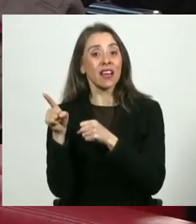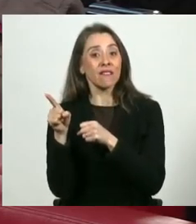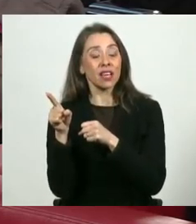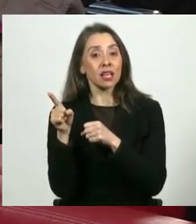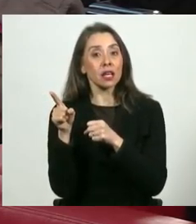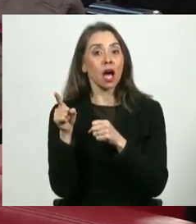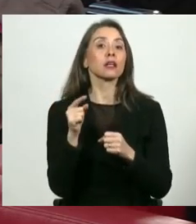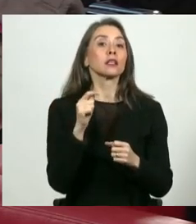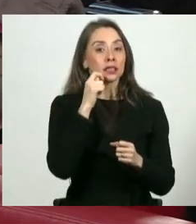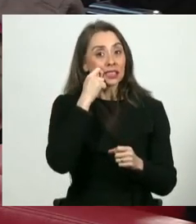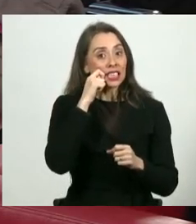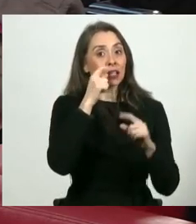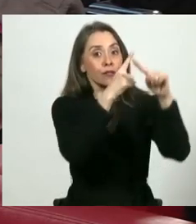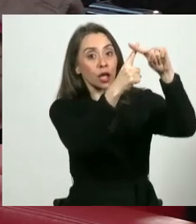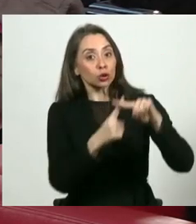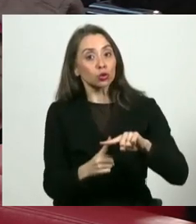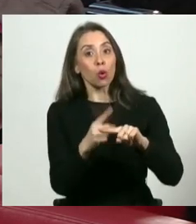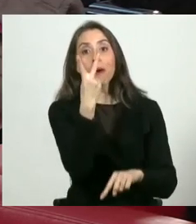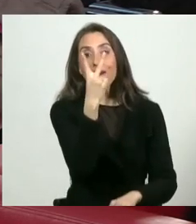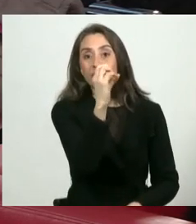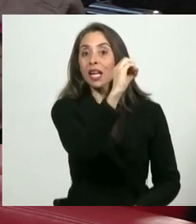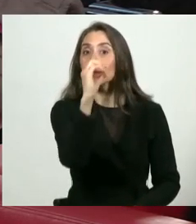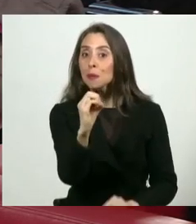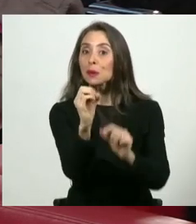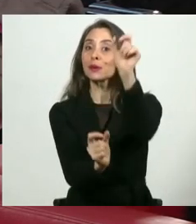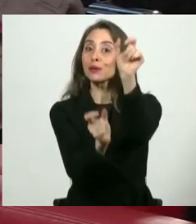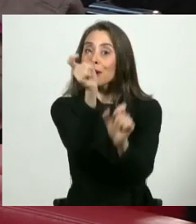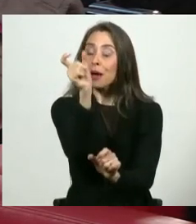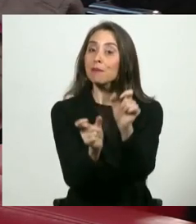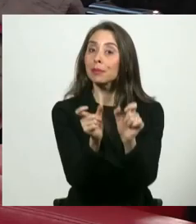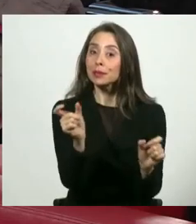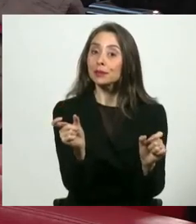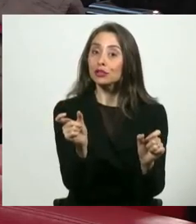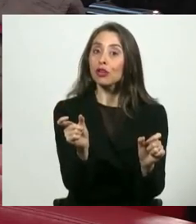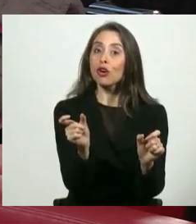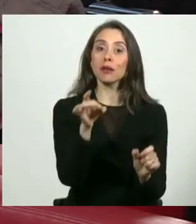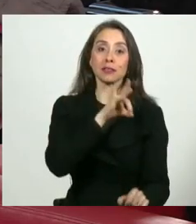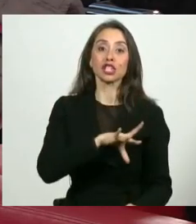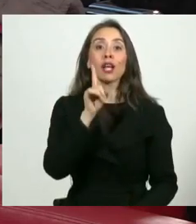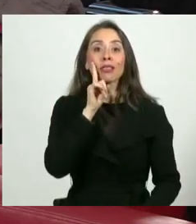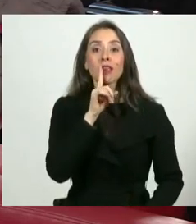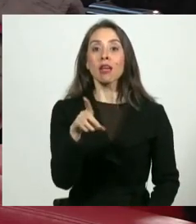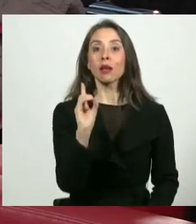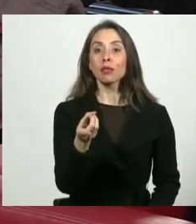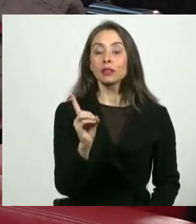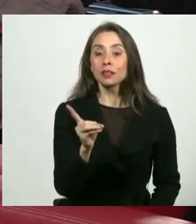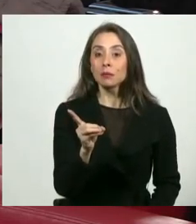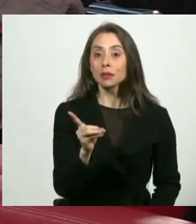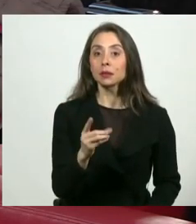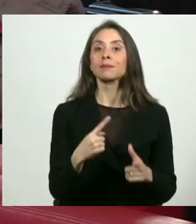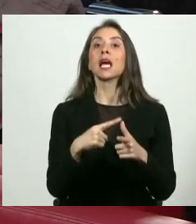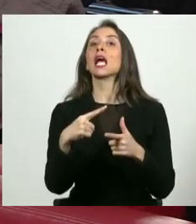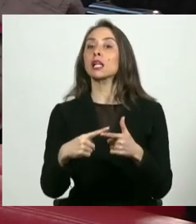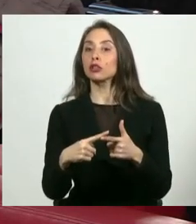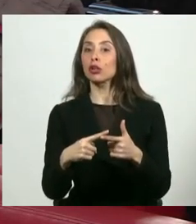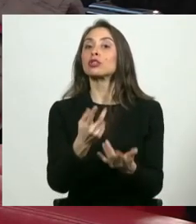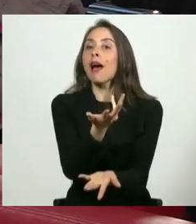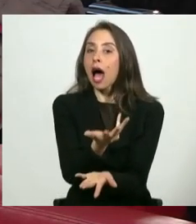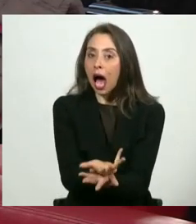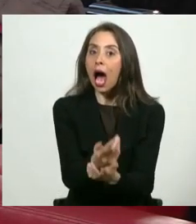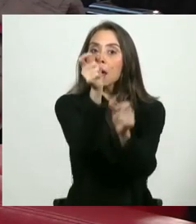sea, estamos hablando de un 20% de la población que tiene discapacidad. Entonces, ¿hay